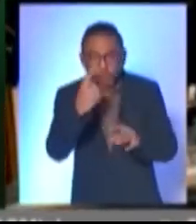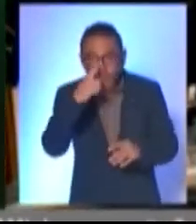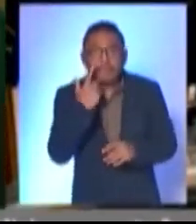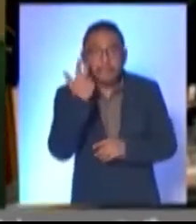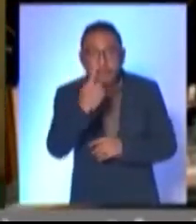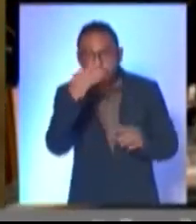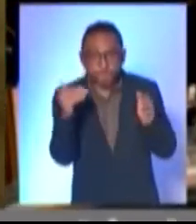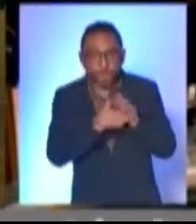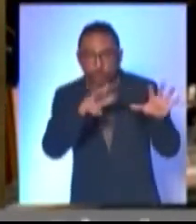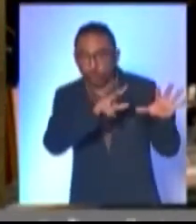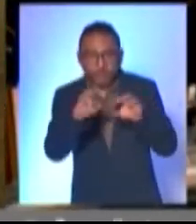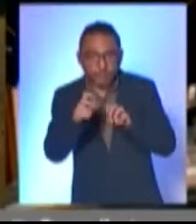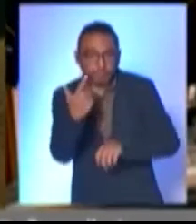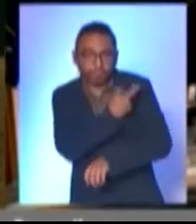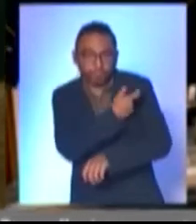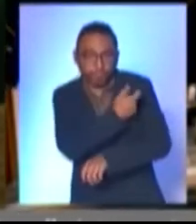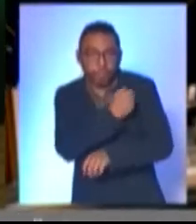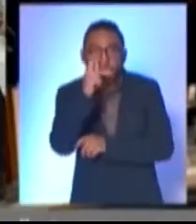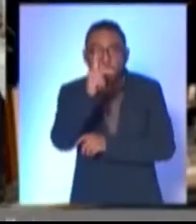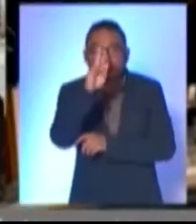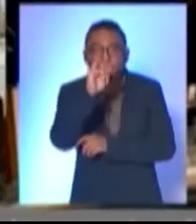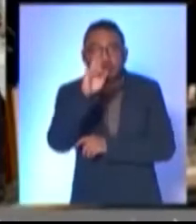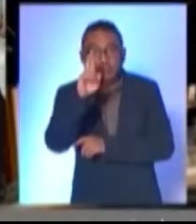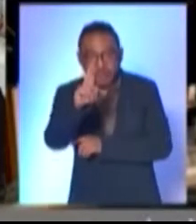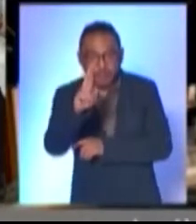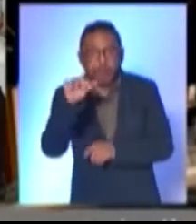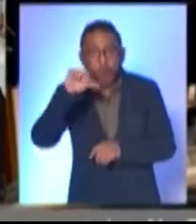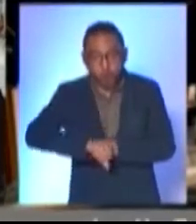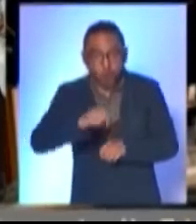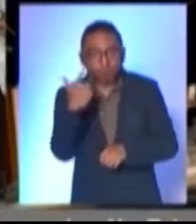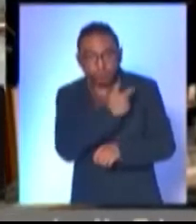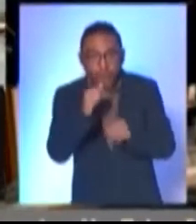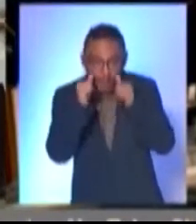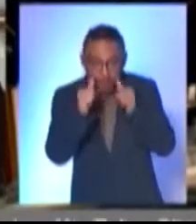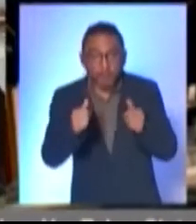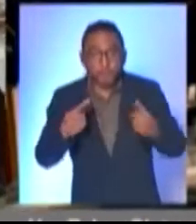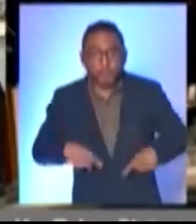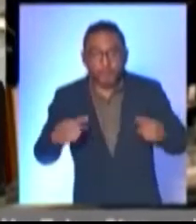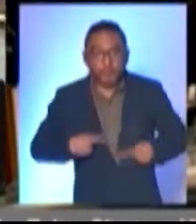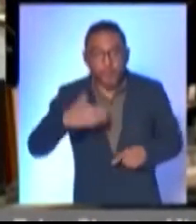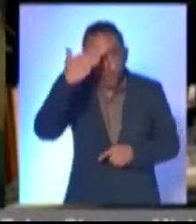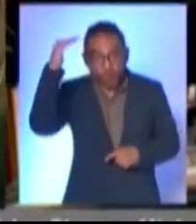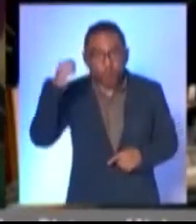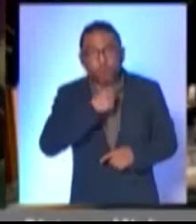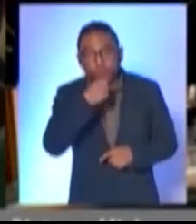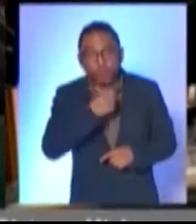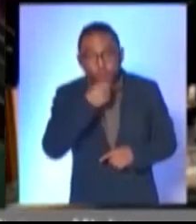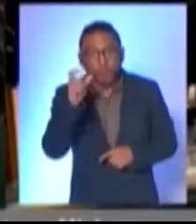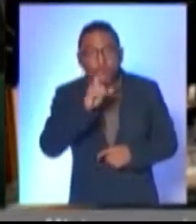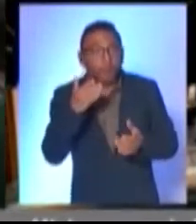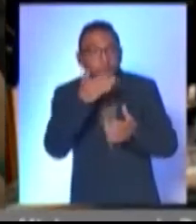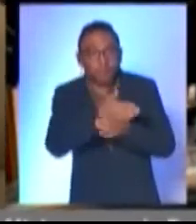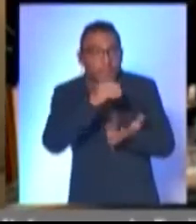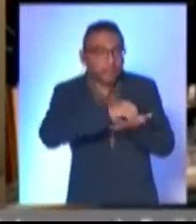1.800 dosis de la farmacéutica Pfizer. Durante este día se atiende a todos aquellos adultos que acudían con o